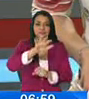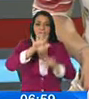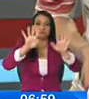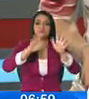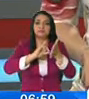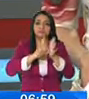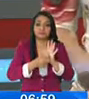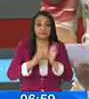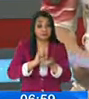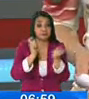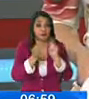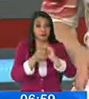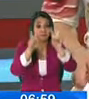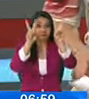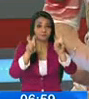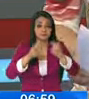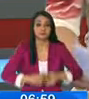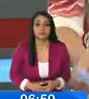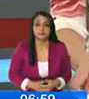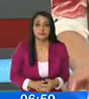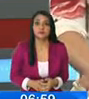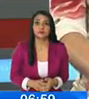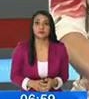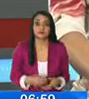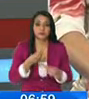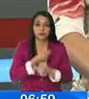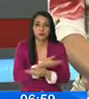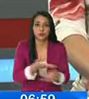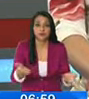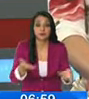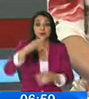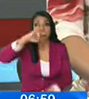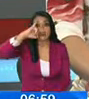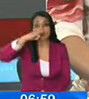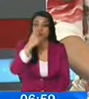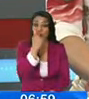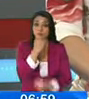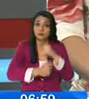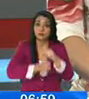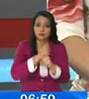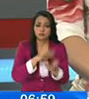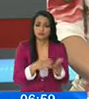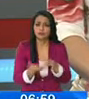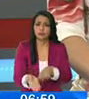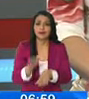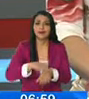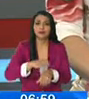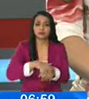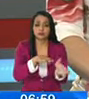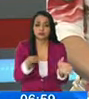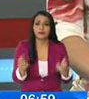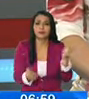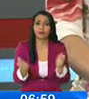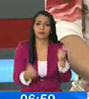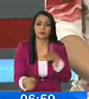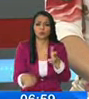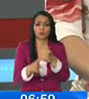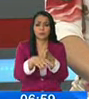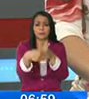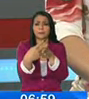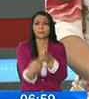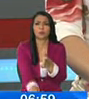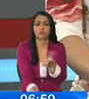6:59 PM, ahora vamos a cambiar de tema y les vamos a contar que un menor de 11 años murió tras ser atropellado por una camioneta. El accidente ocurrió en